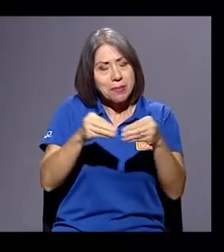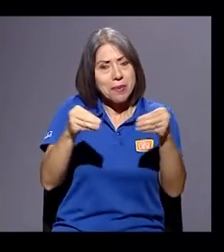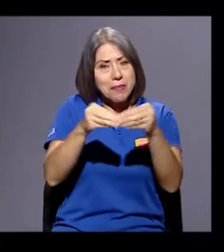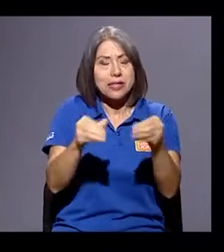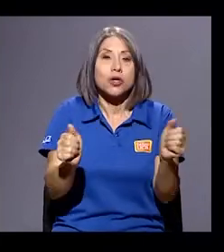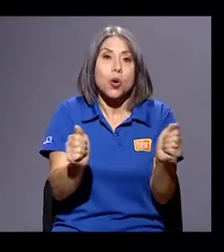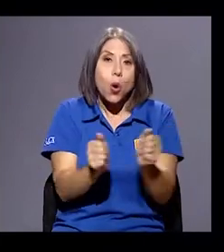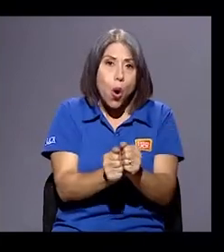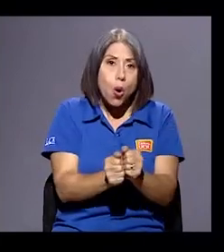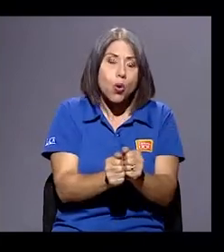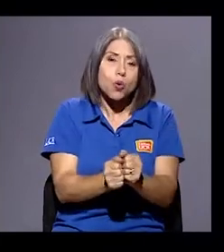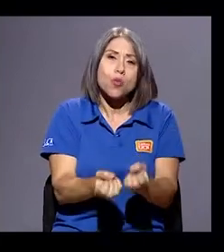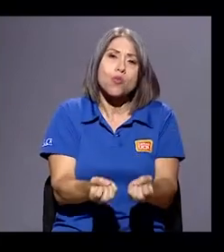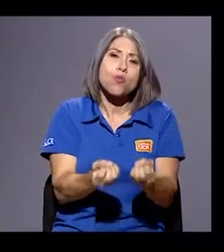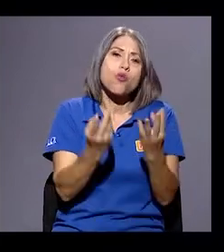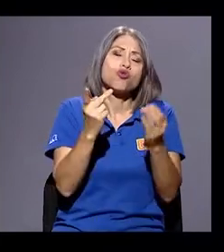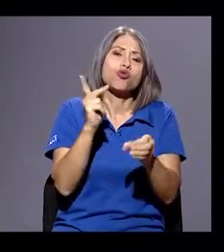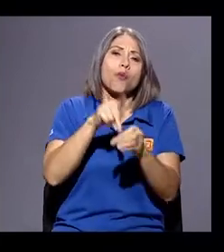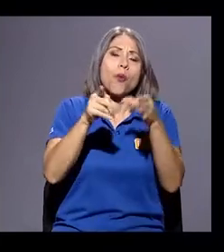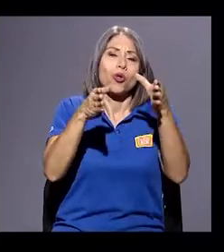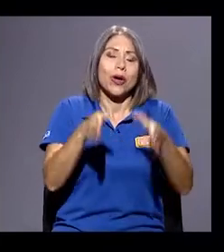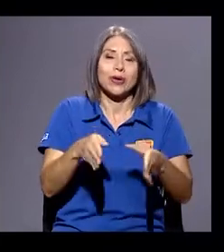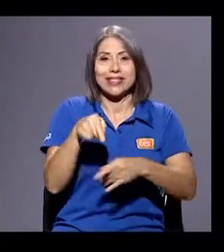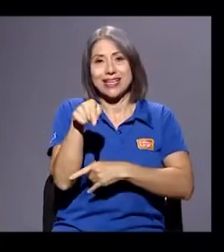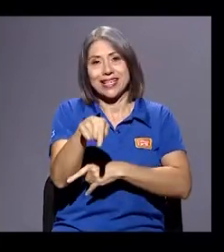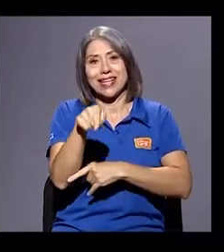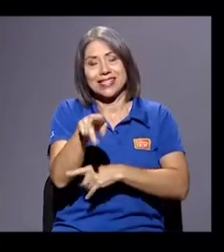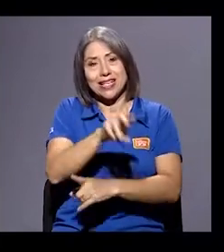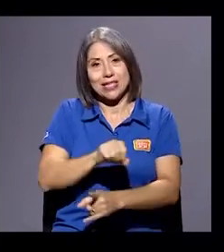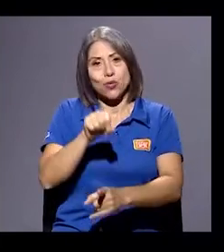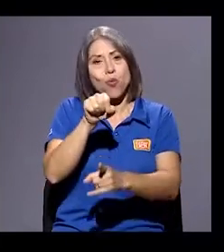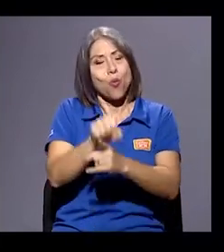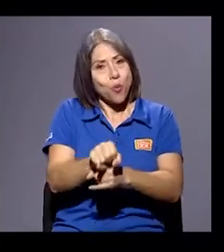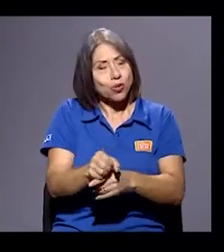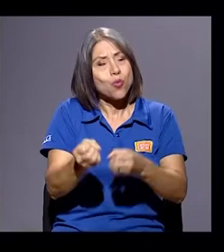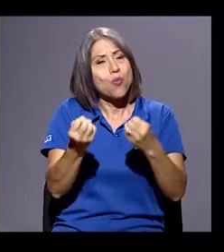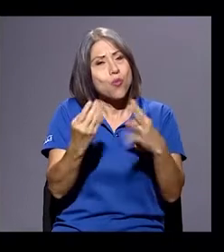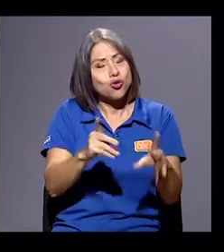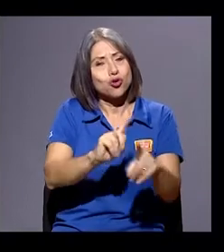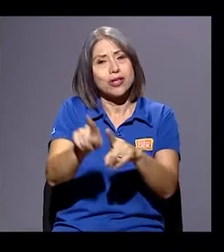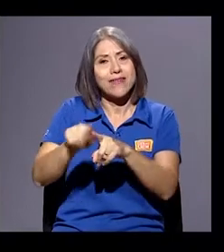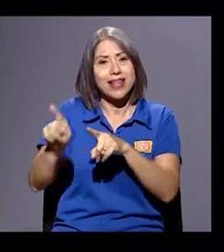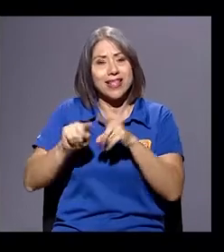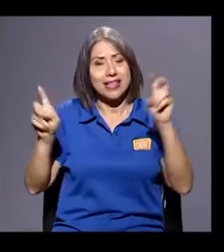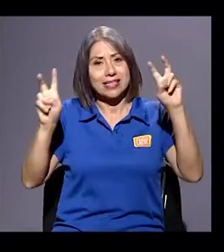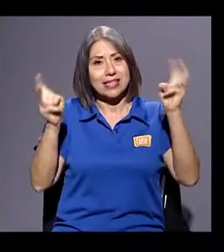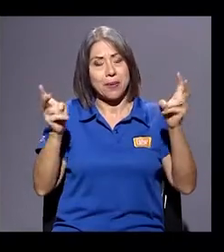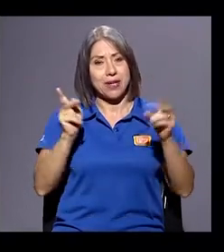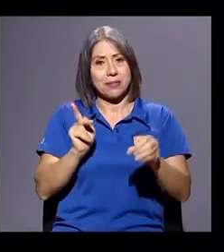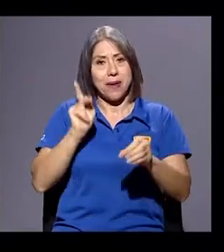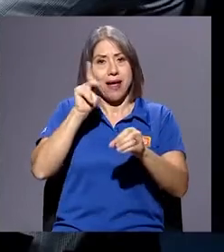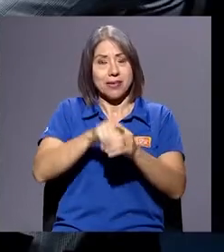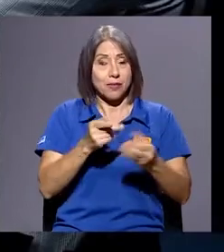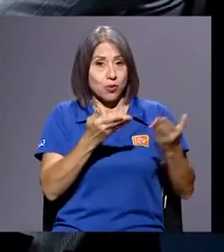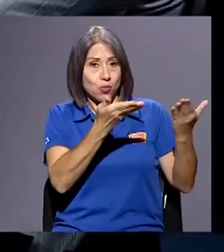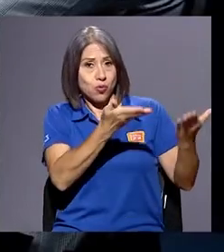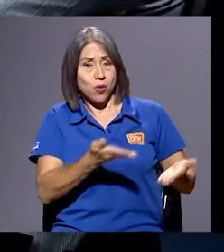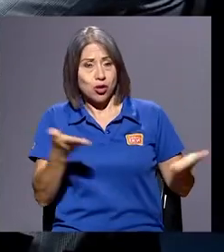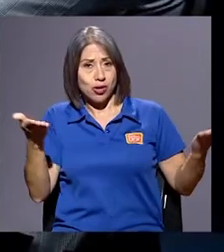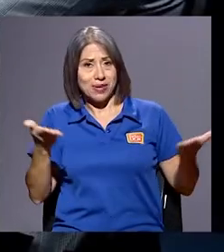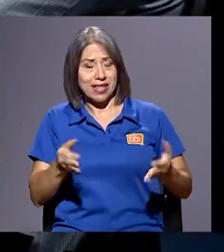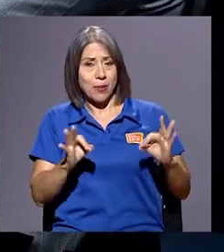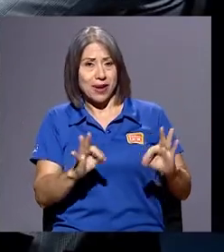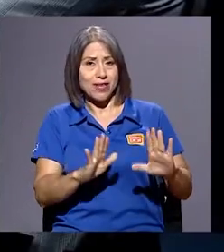muchos protagonistas en este escenario en el que juegan muchos diferentes temas y que don Gustavo los ha presentado hoy